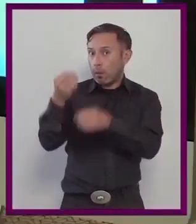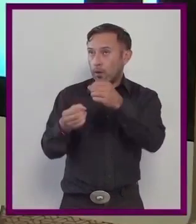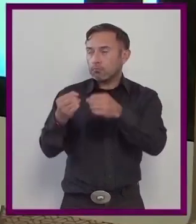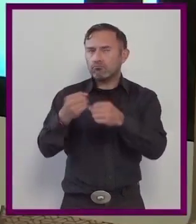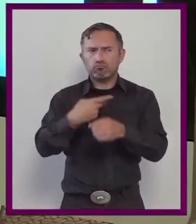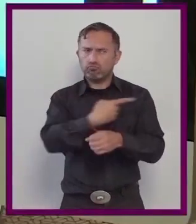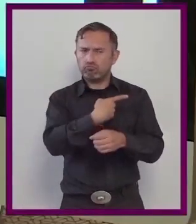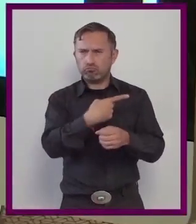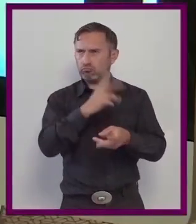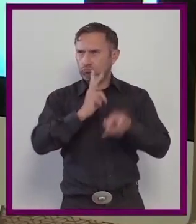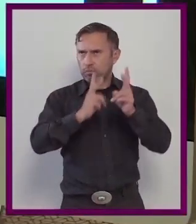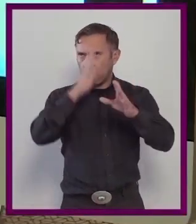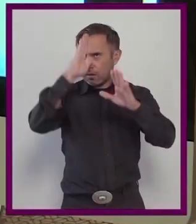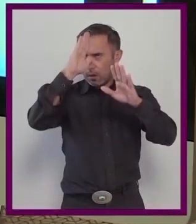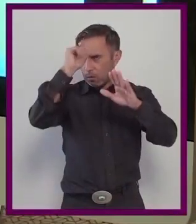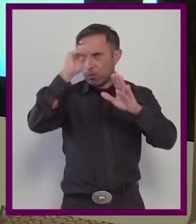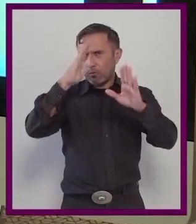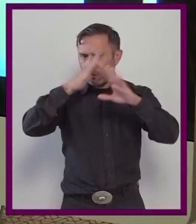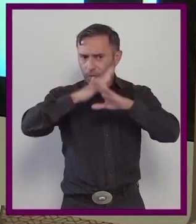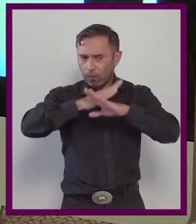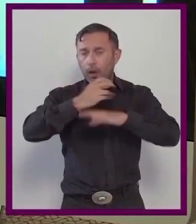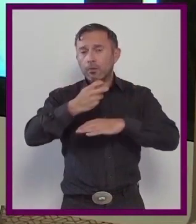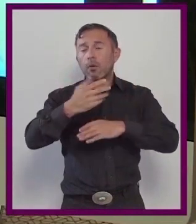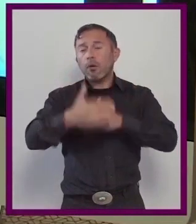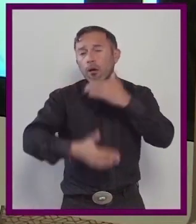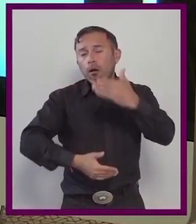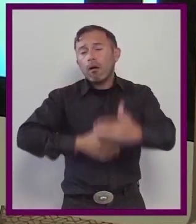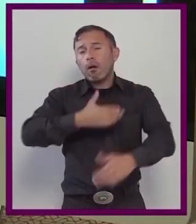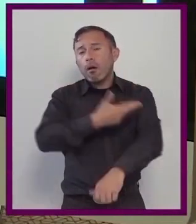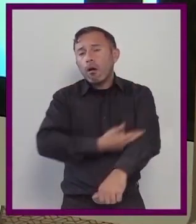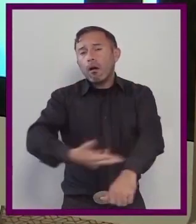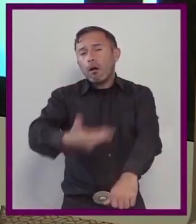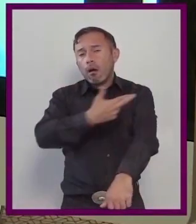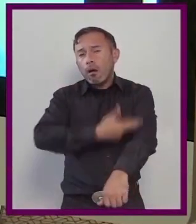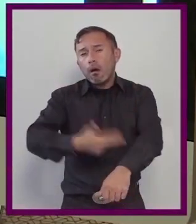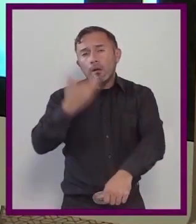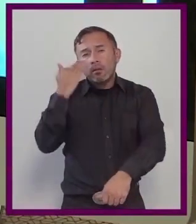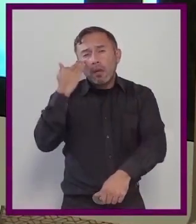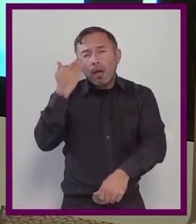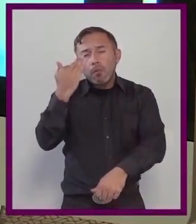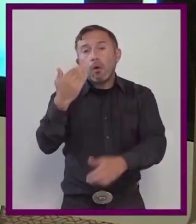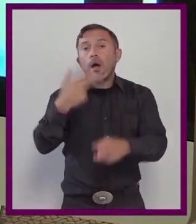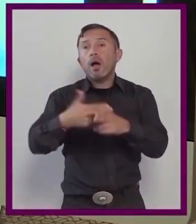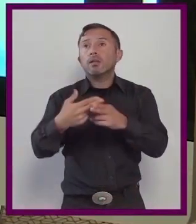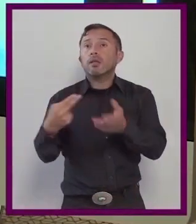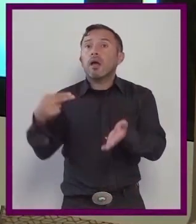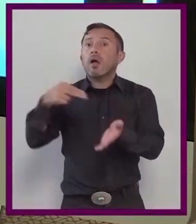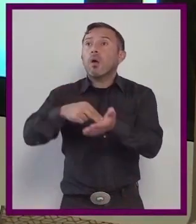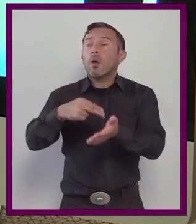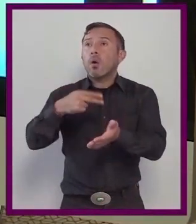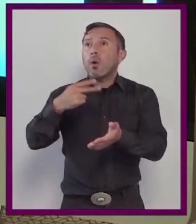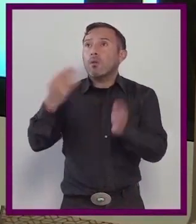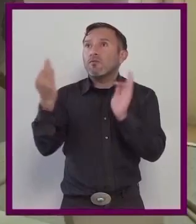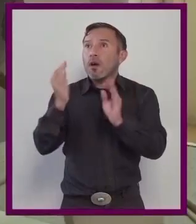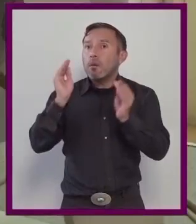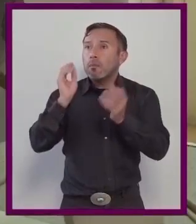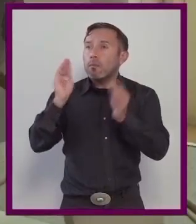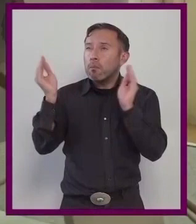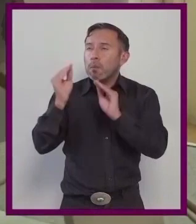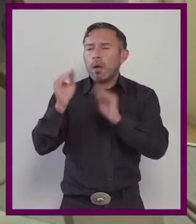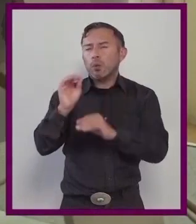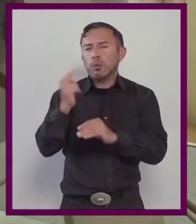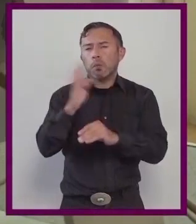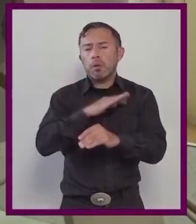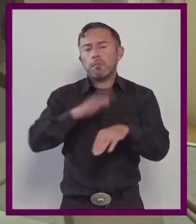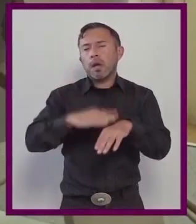juez, este proceso se termina de forma más rápido y no llega a juicio oral. Yo estoy